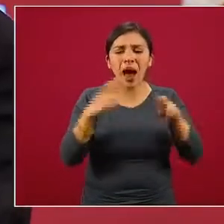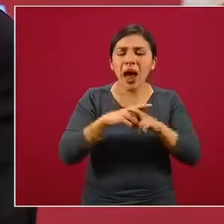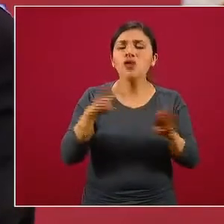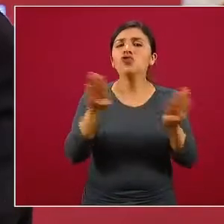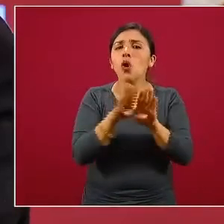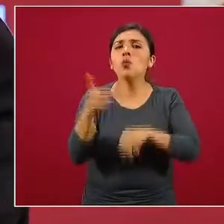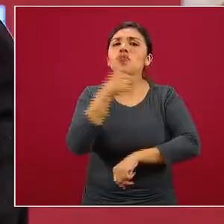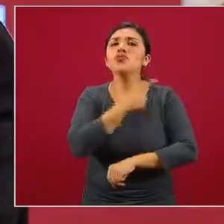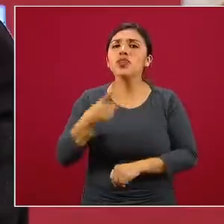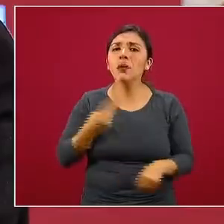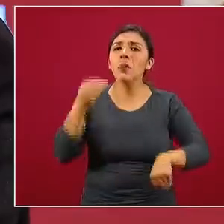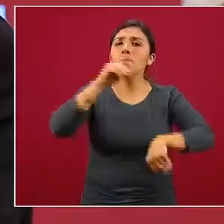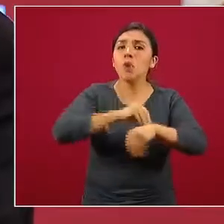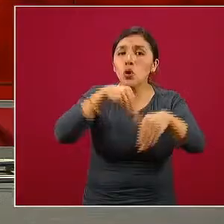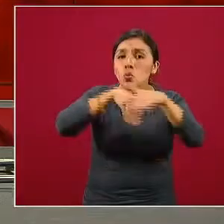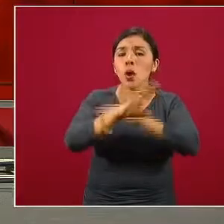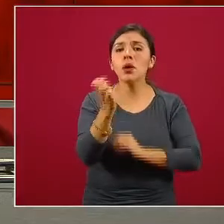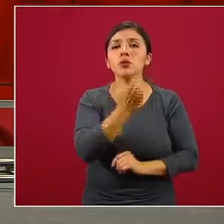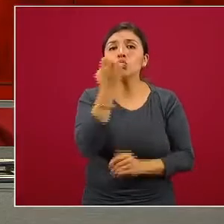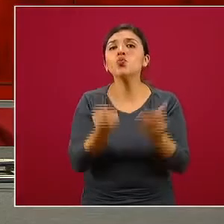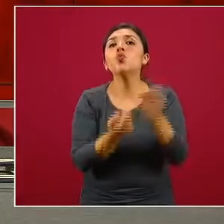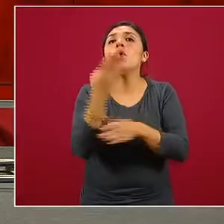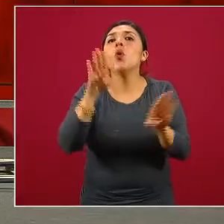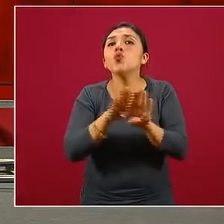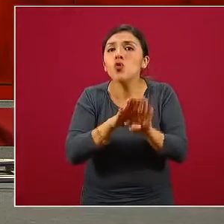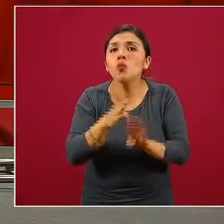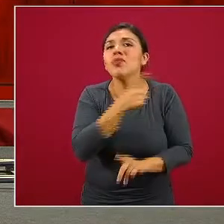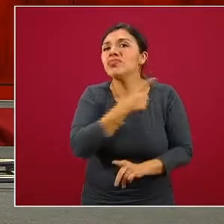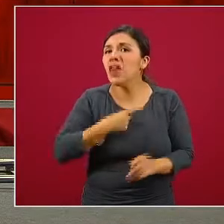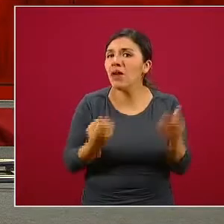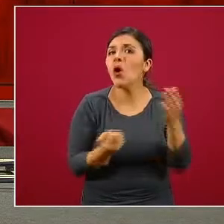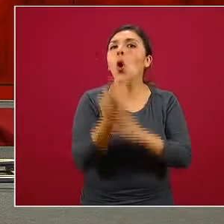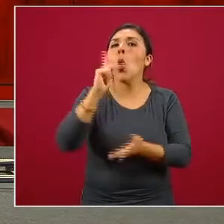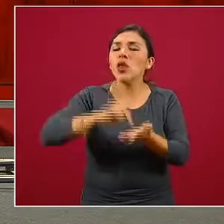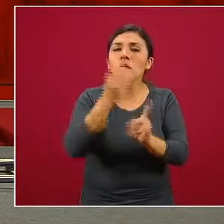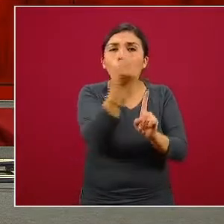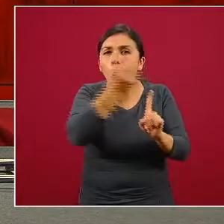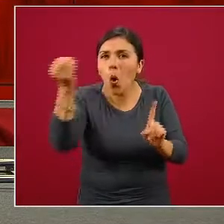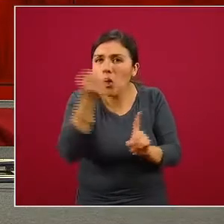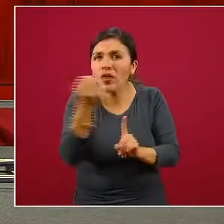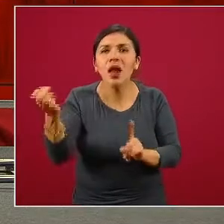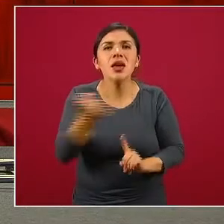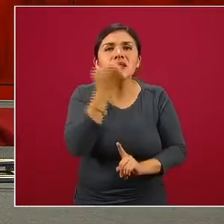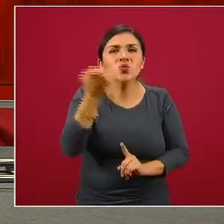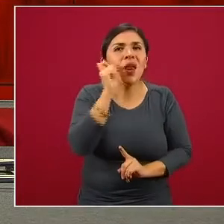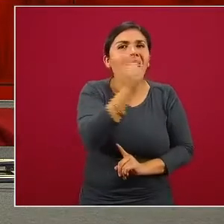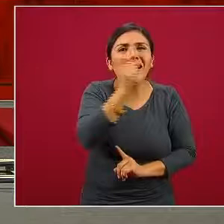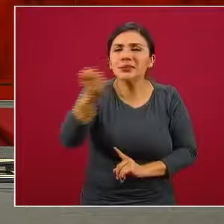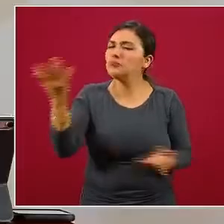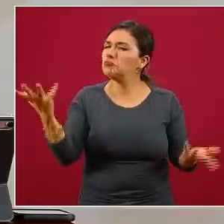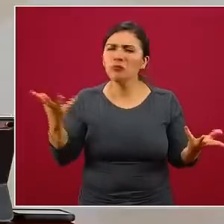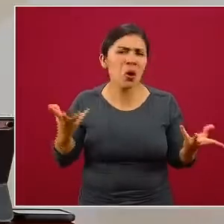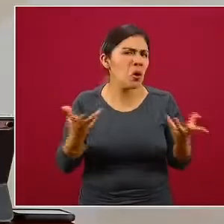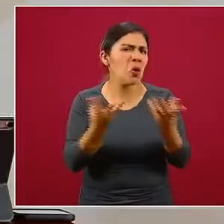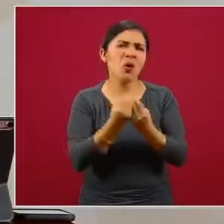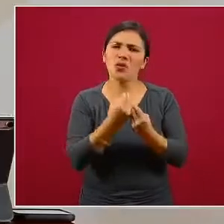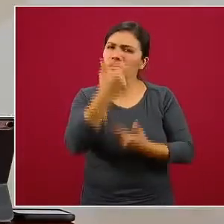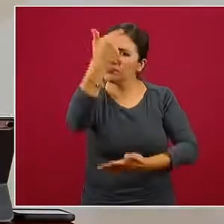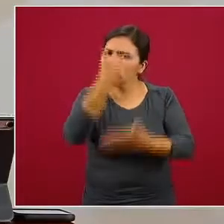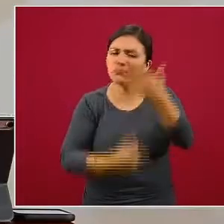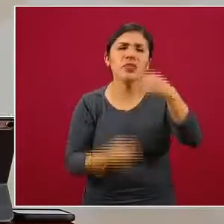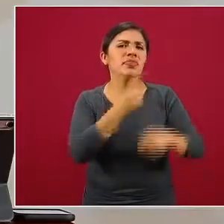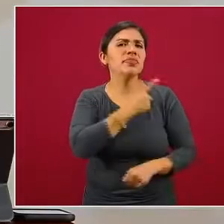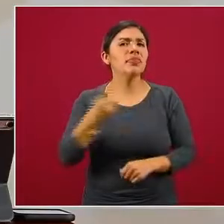conducta al interior de la escuela, ciertos elementos de reorganización del espacio físico de la escuela. Entonces, todo eso tiene que estar